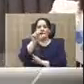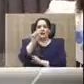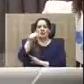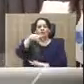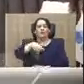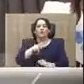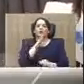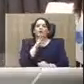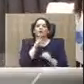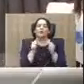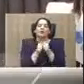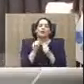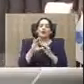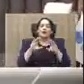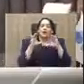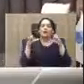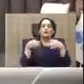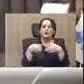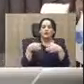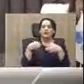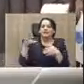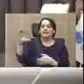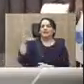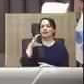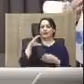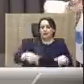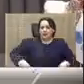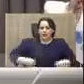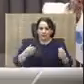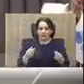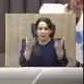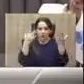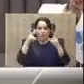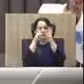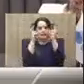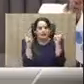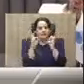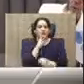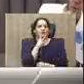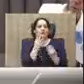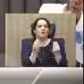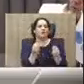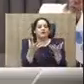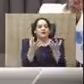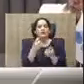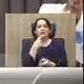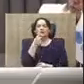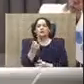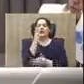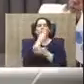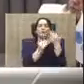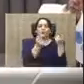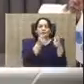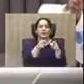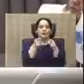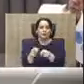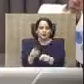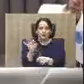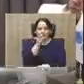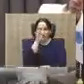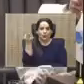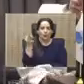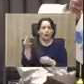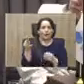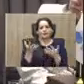Público. Un tema del que se ha hablado bastante y hoy quiero mencionar algunos hechos de la forma pues cronológica,